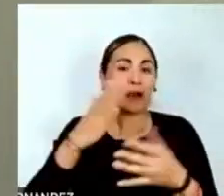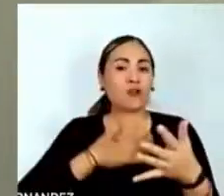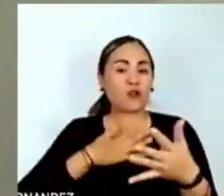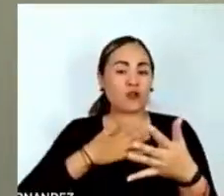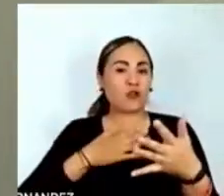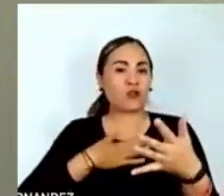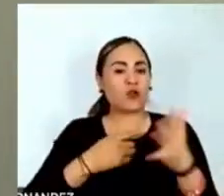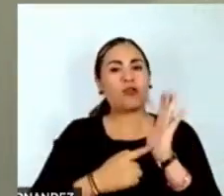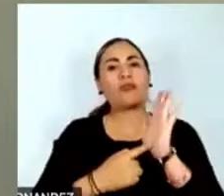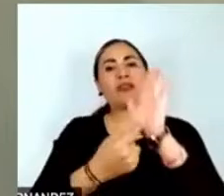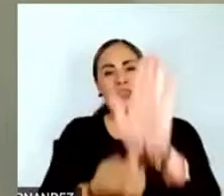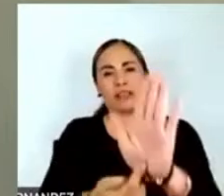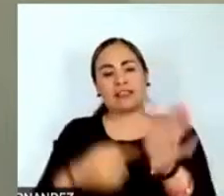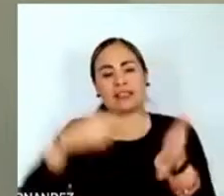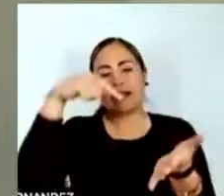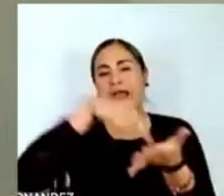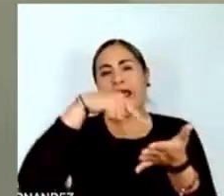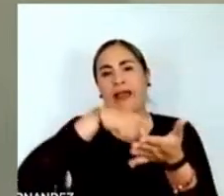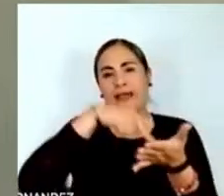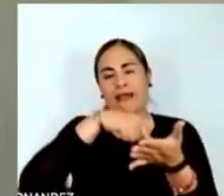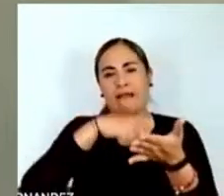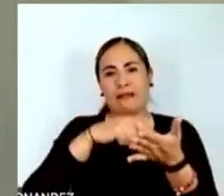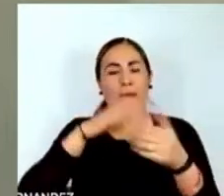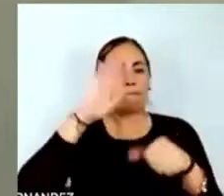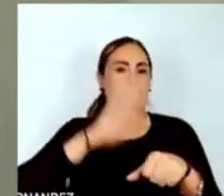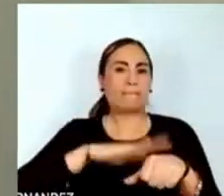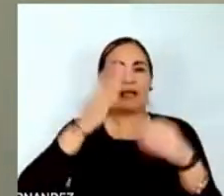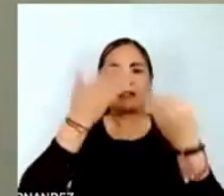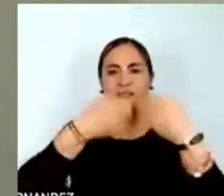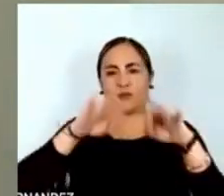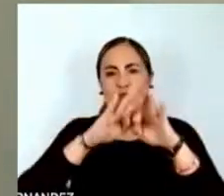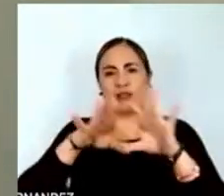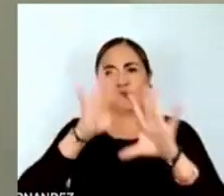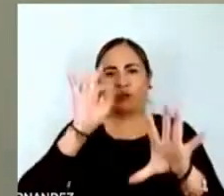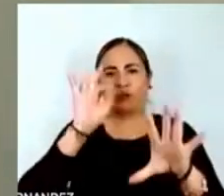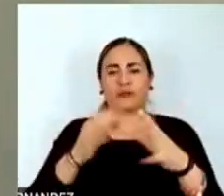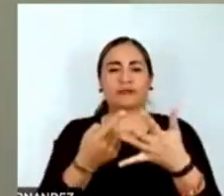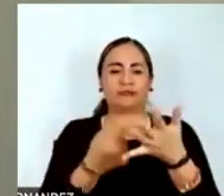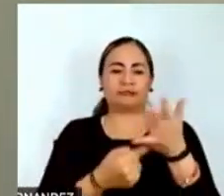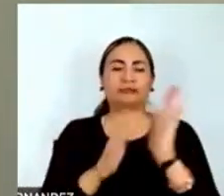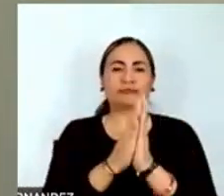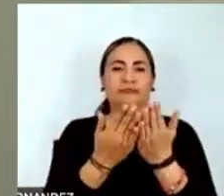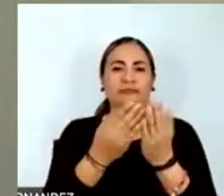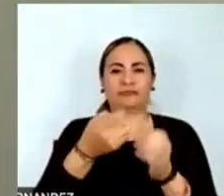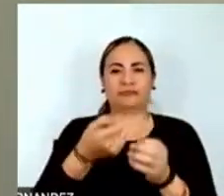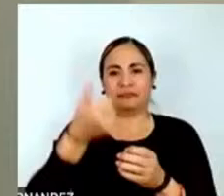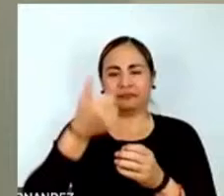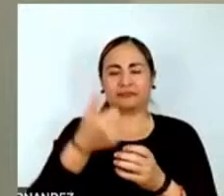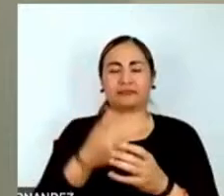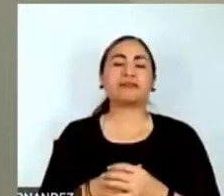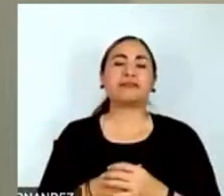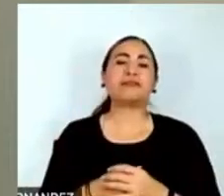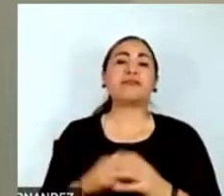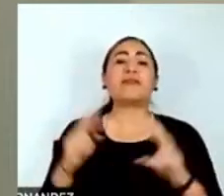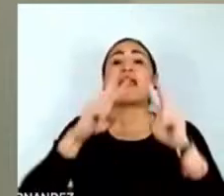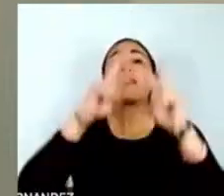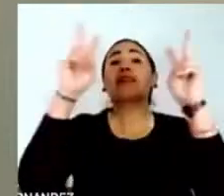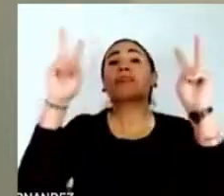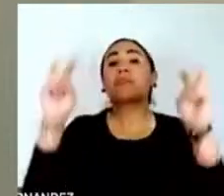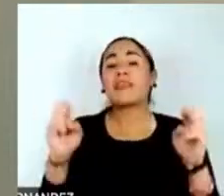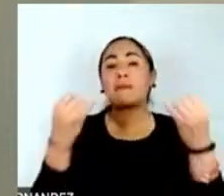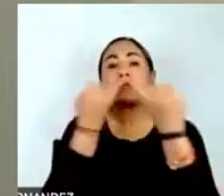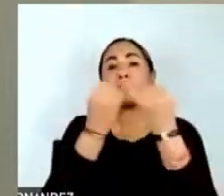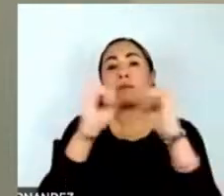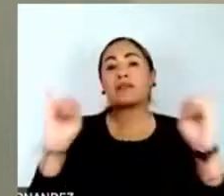están destacados en esta primera obra. Sin duda el tema de la independencia judicial, como bien explicaba